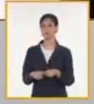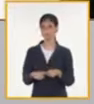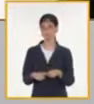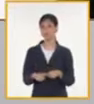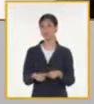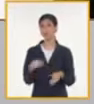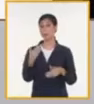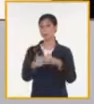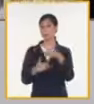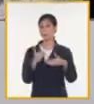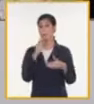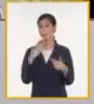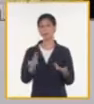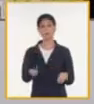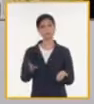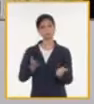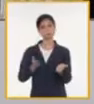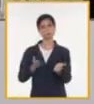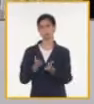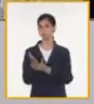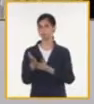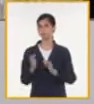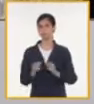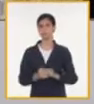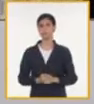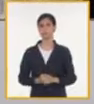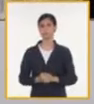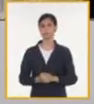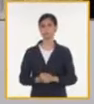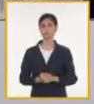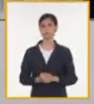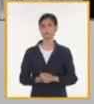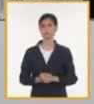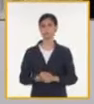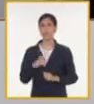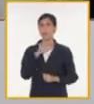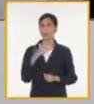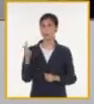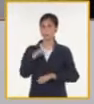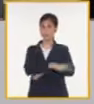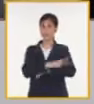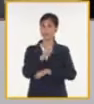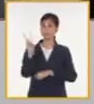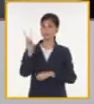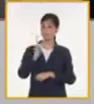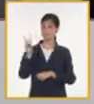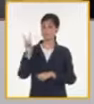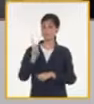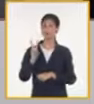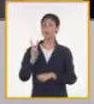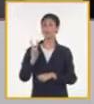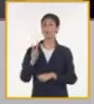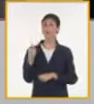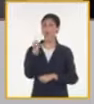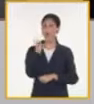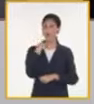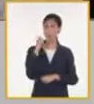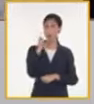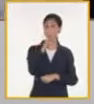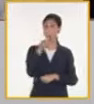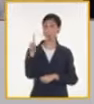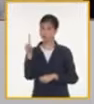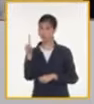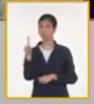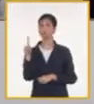está impune sus autores materiales fueron juzgados en Venezuela durante 11 años fueron este estuvo detenido